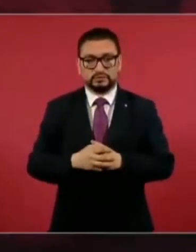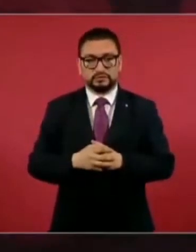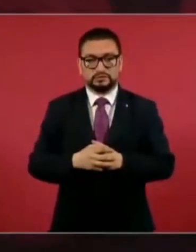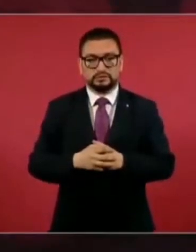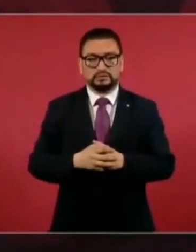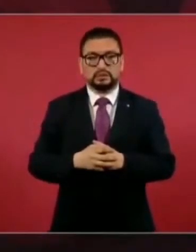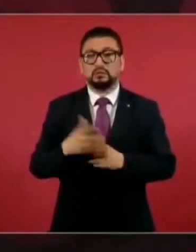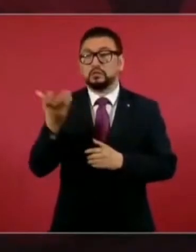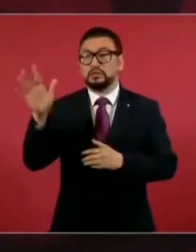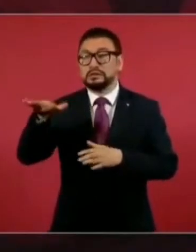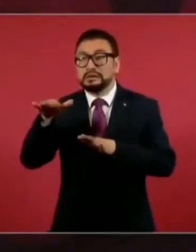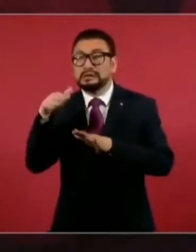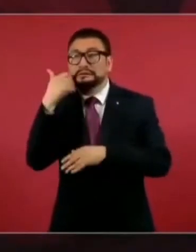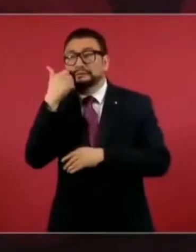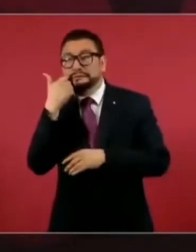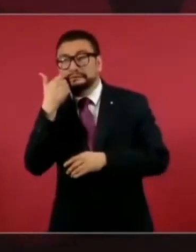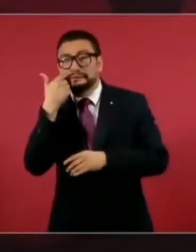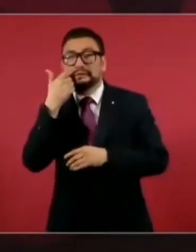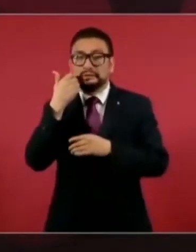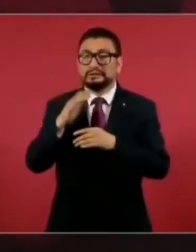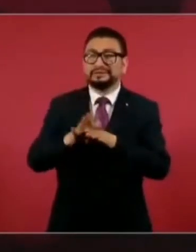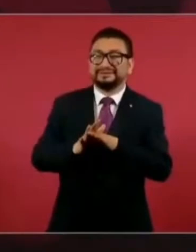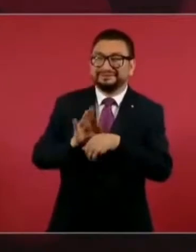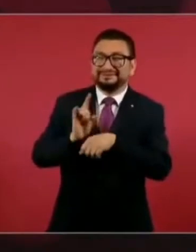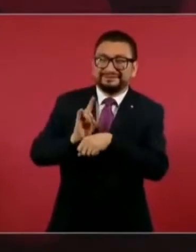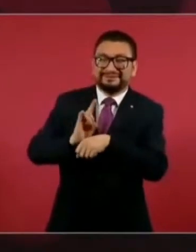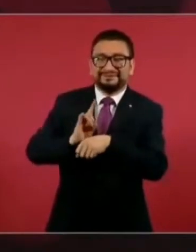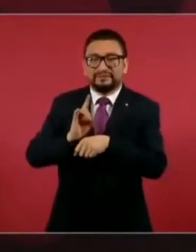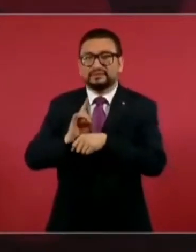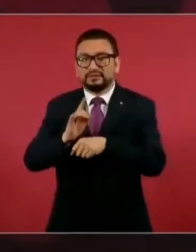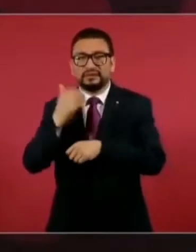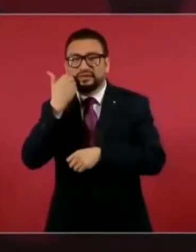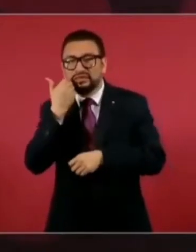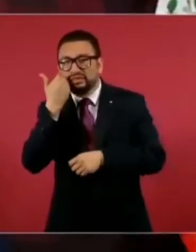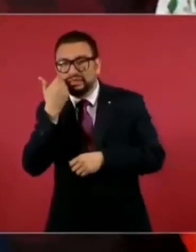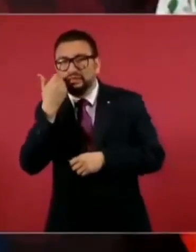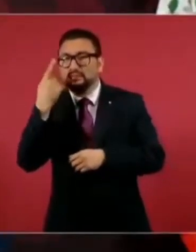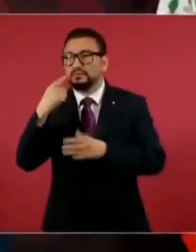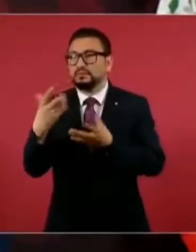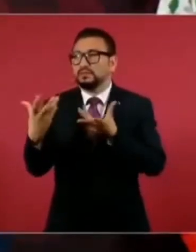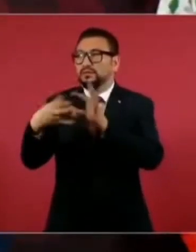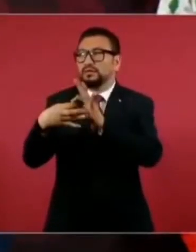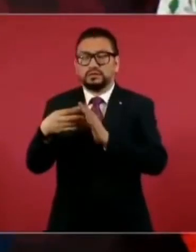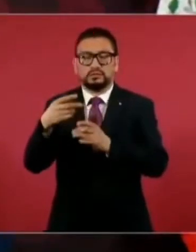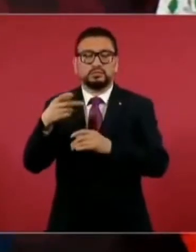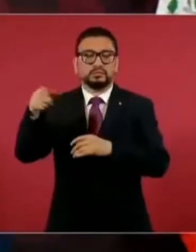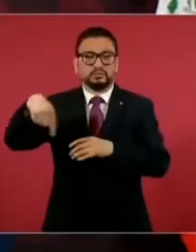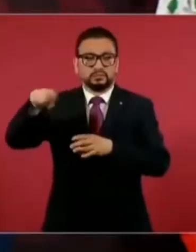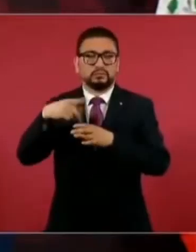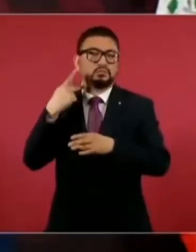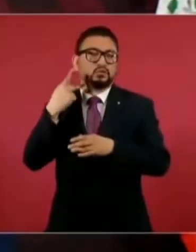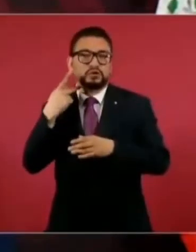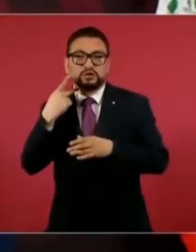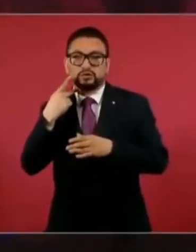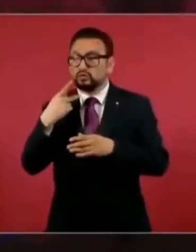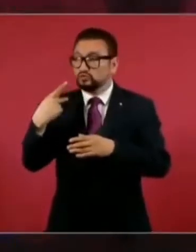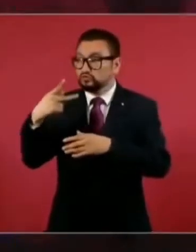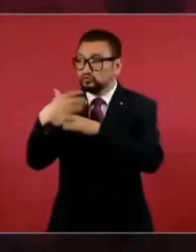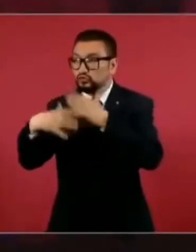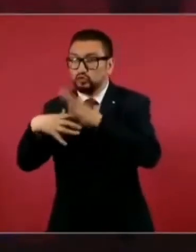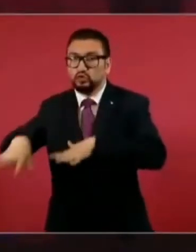haciéndole la barba, actuando como lambiscones de políticos, cargándole el portafolio